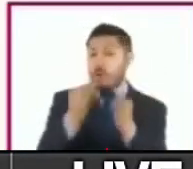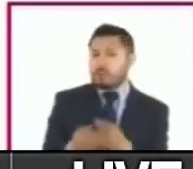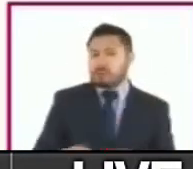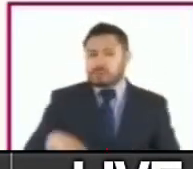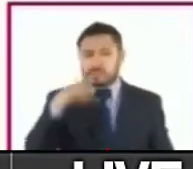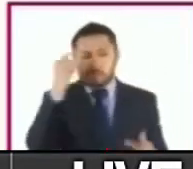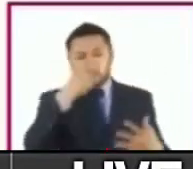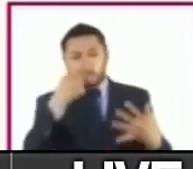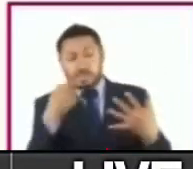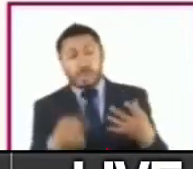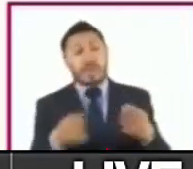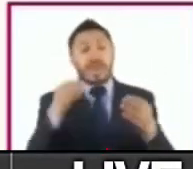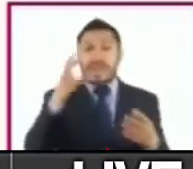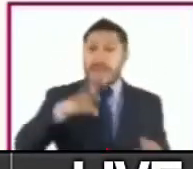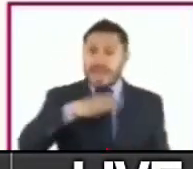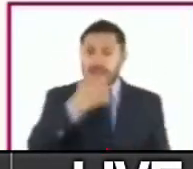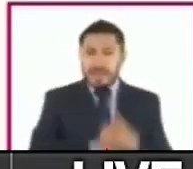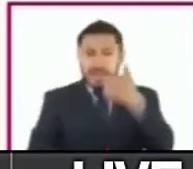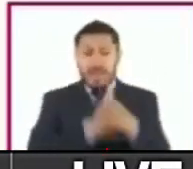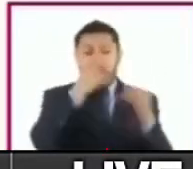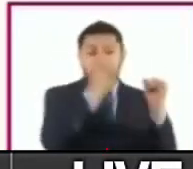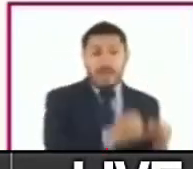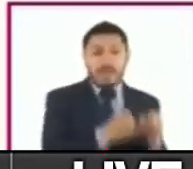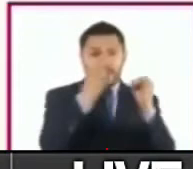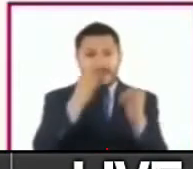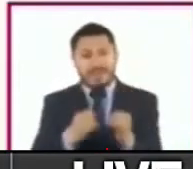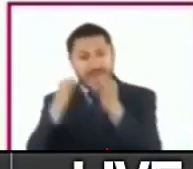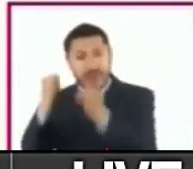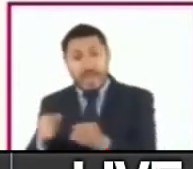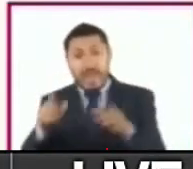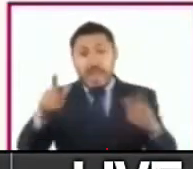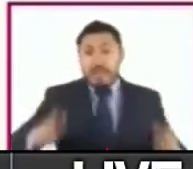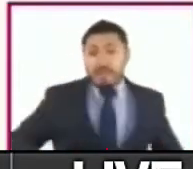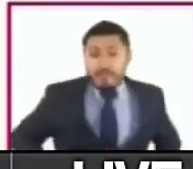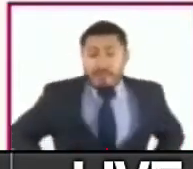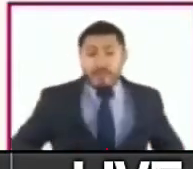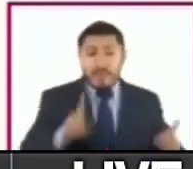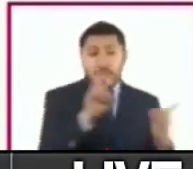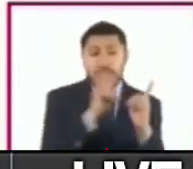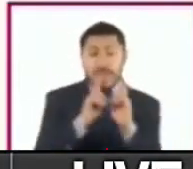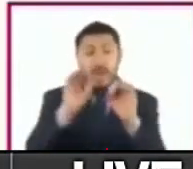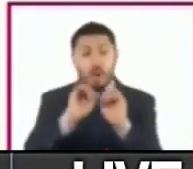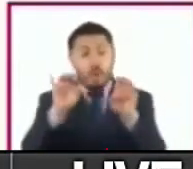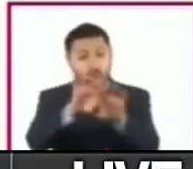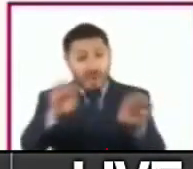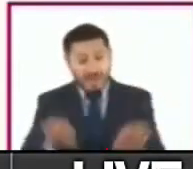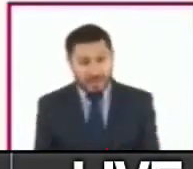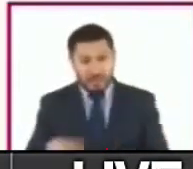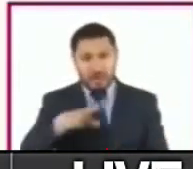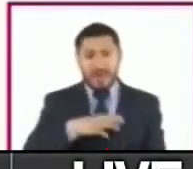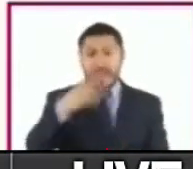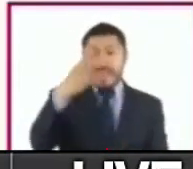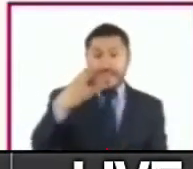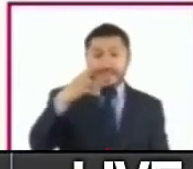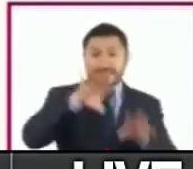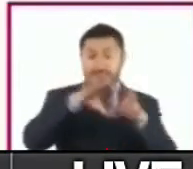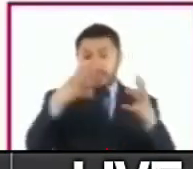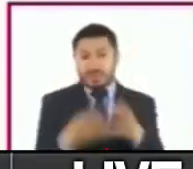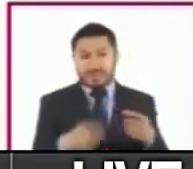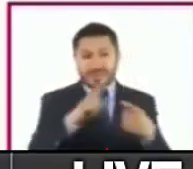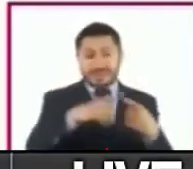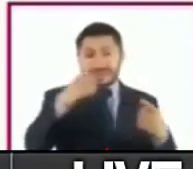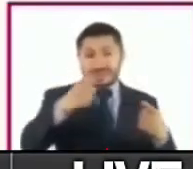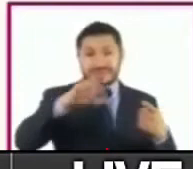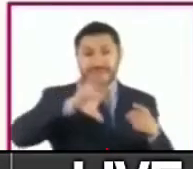individual, parejas o equipos. Se juega con un set de 13 pelotas, de las cuales son 6 rojas, 6